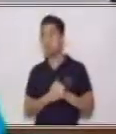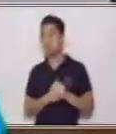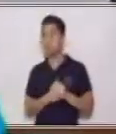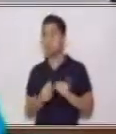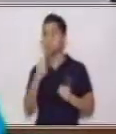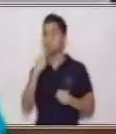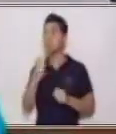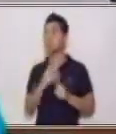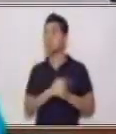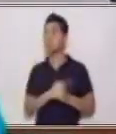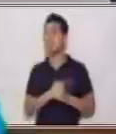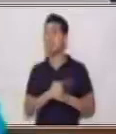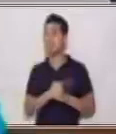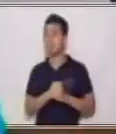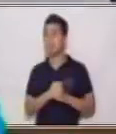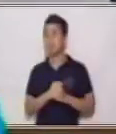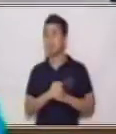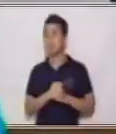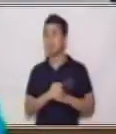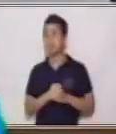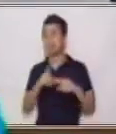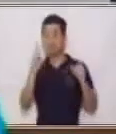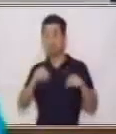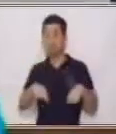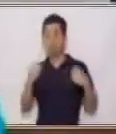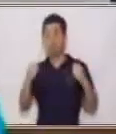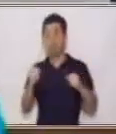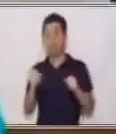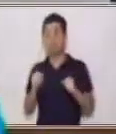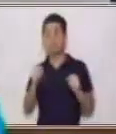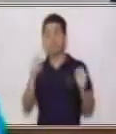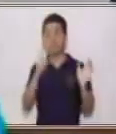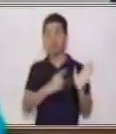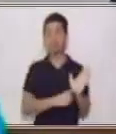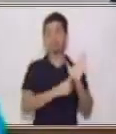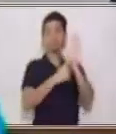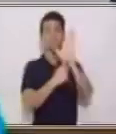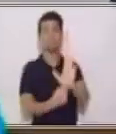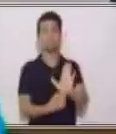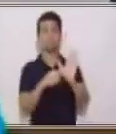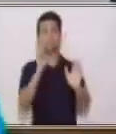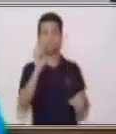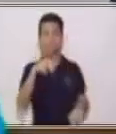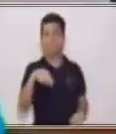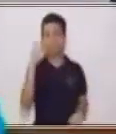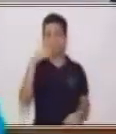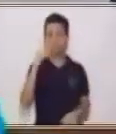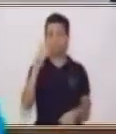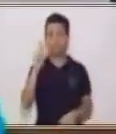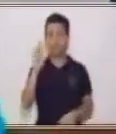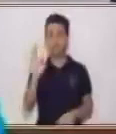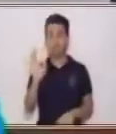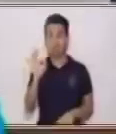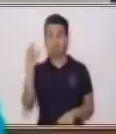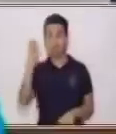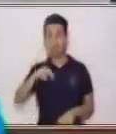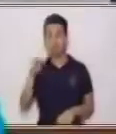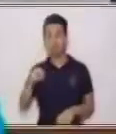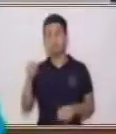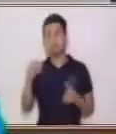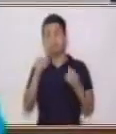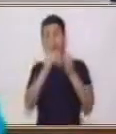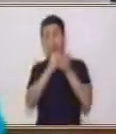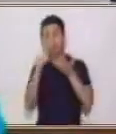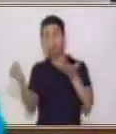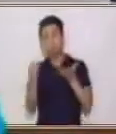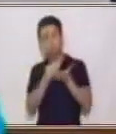va a ser un ensayo y para este ensayo necesita 500 palabras. Imagínate, hay que contar esas 500 palabras,